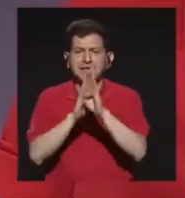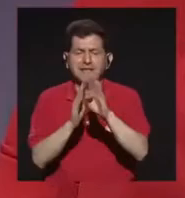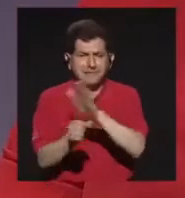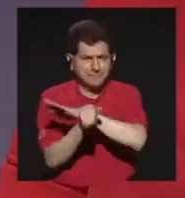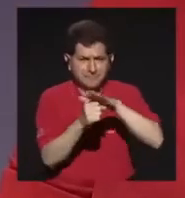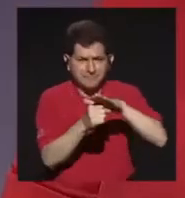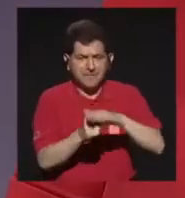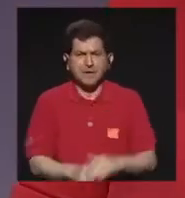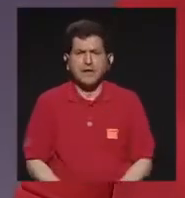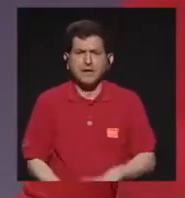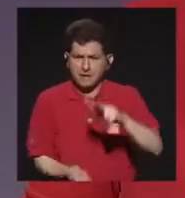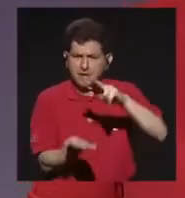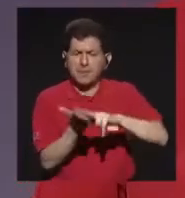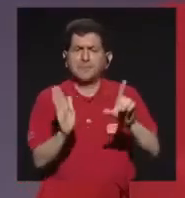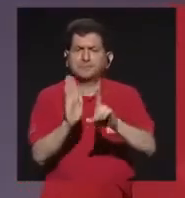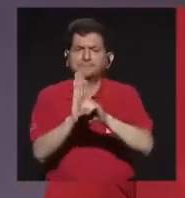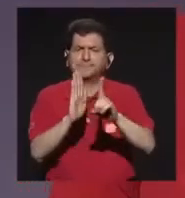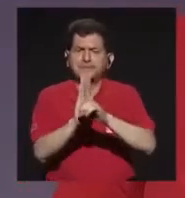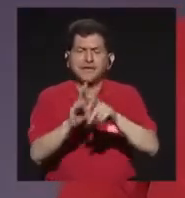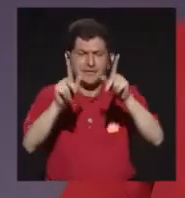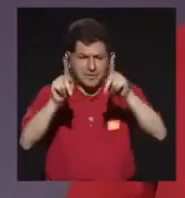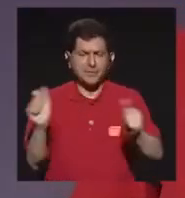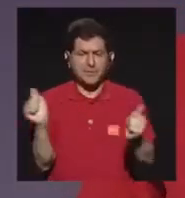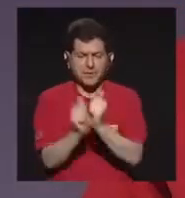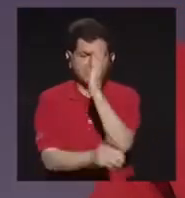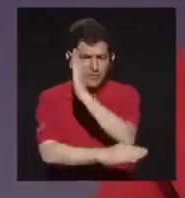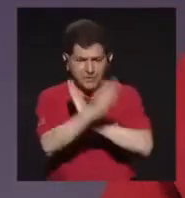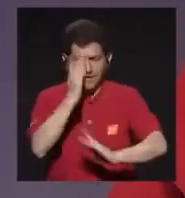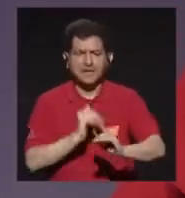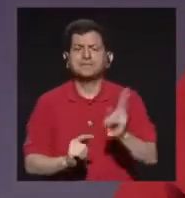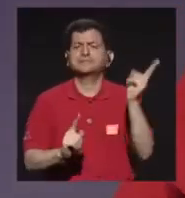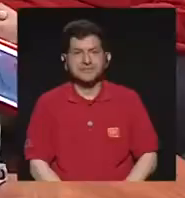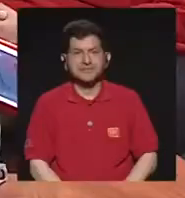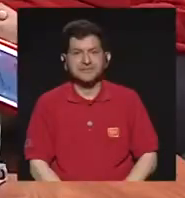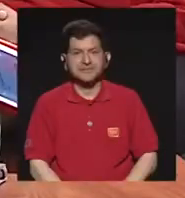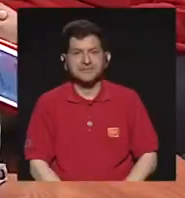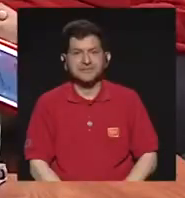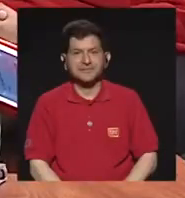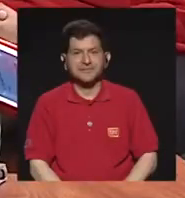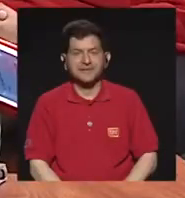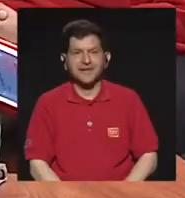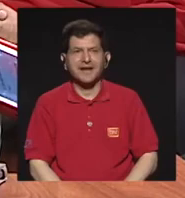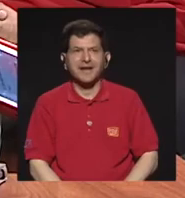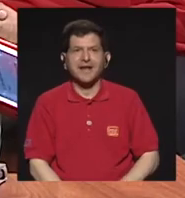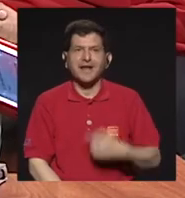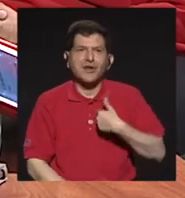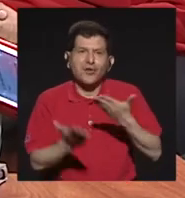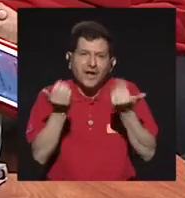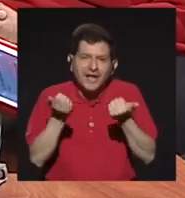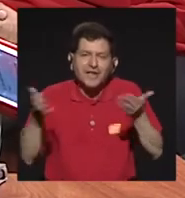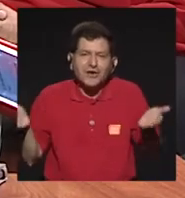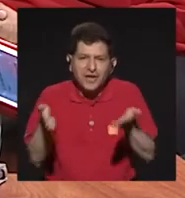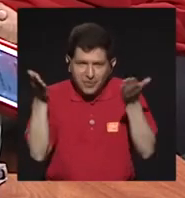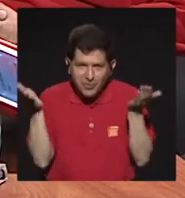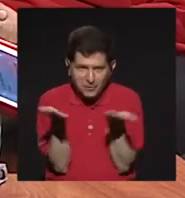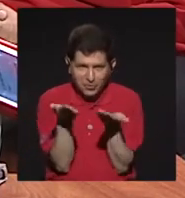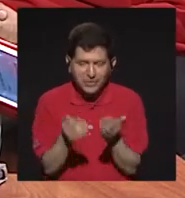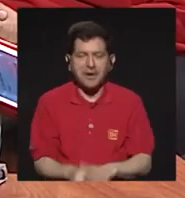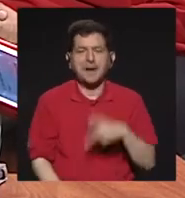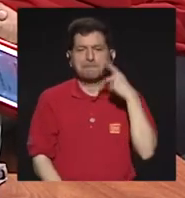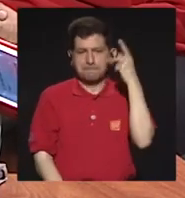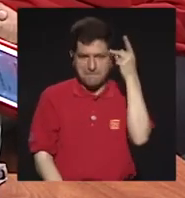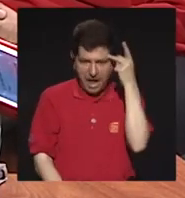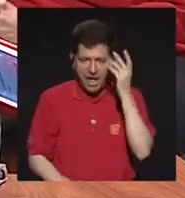valida los derechos de las personas con discapacidad. No, lo que quería es motivar a tanto